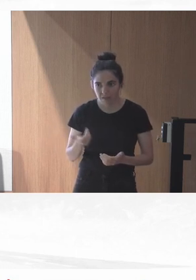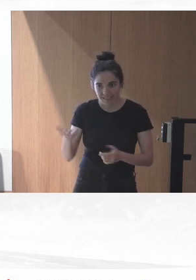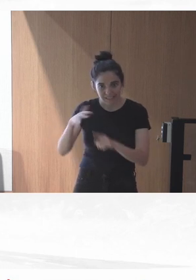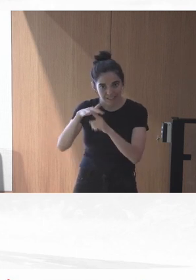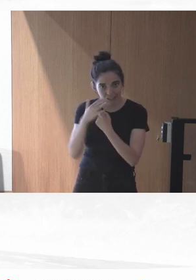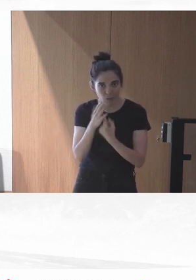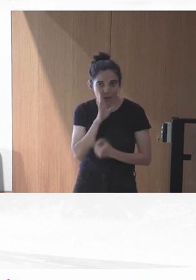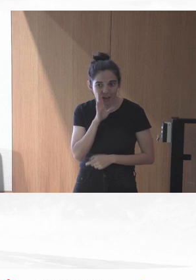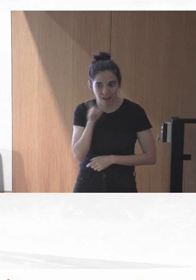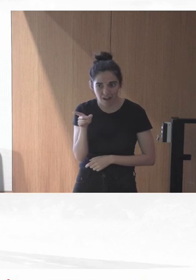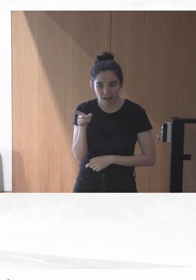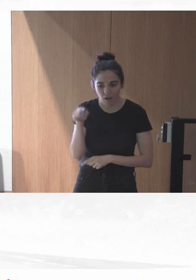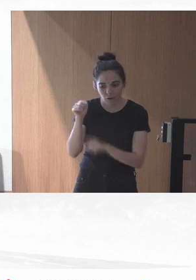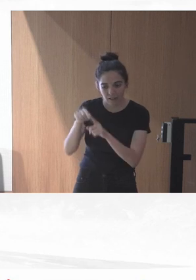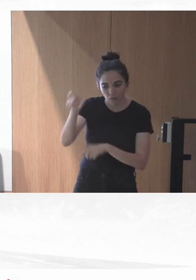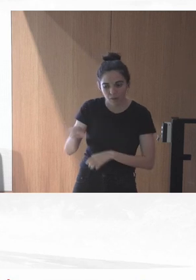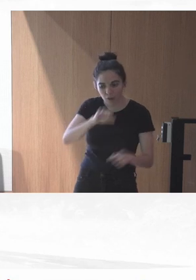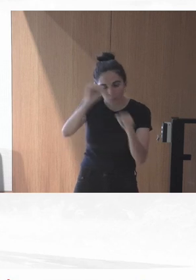esa persona, para que estuviera protegida,